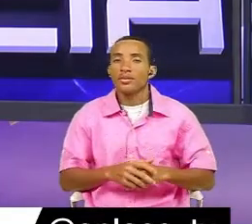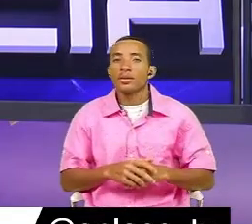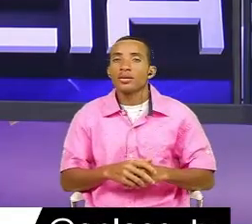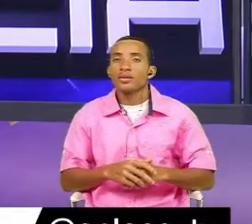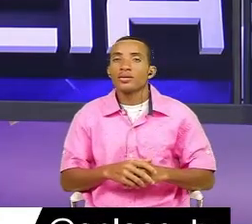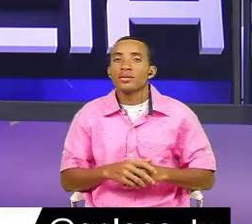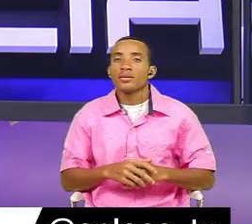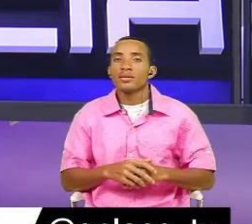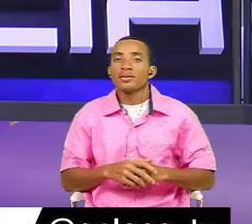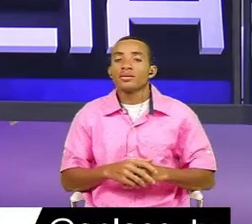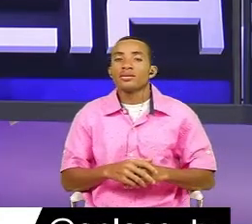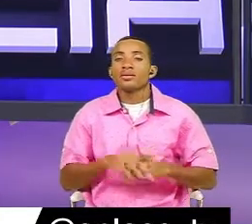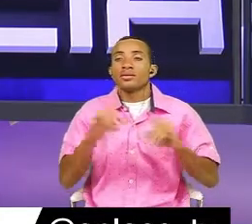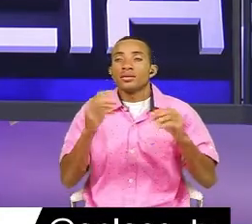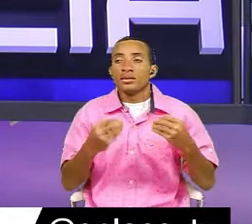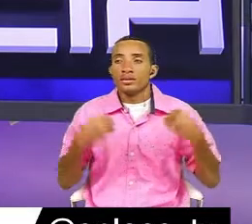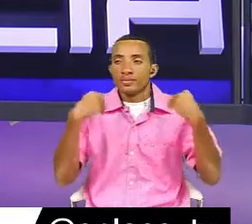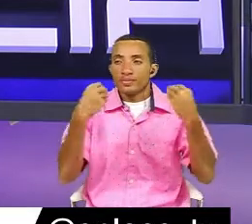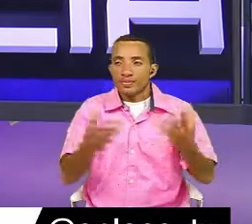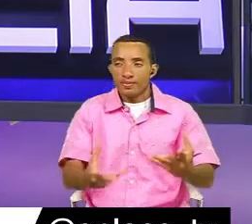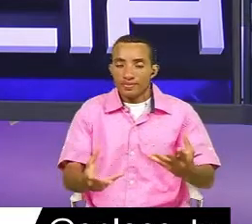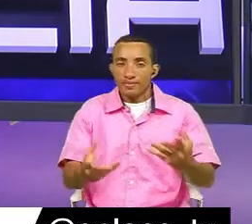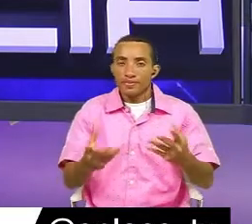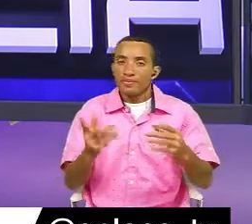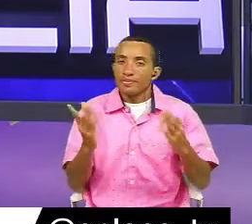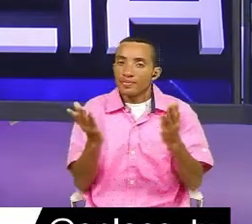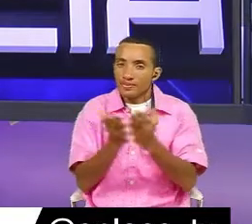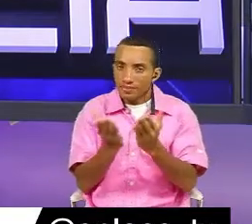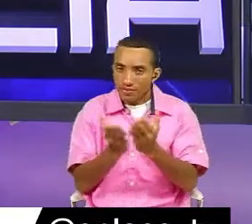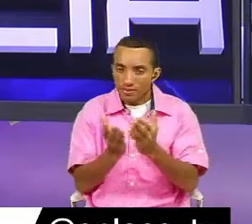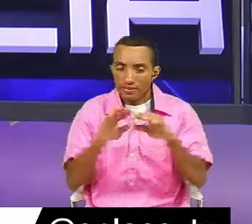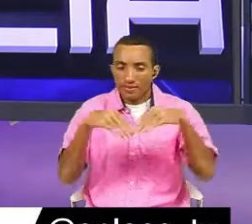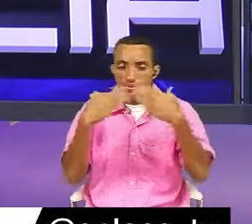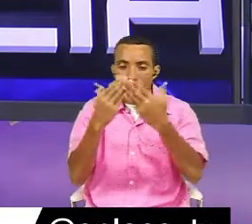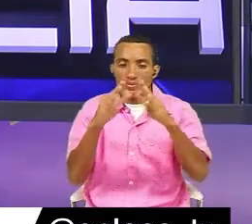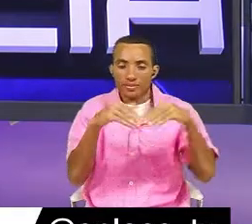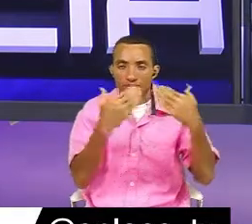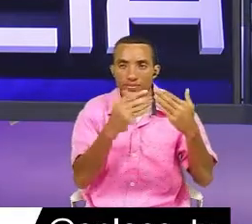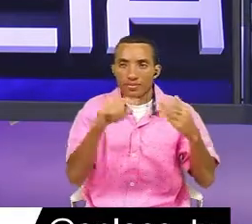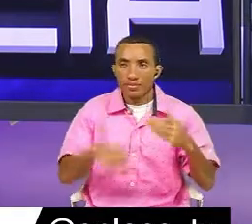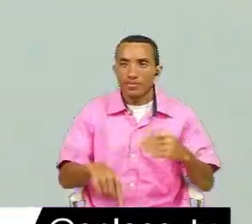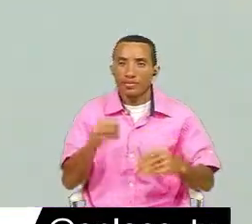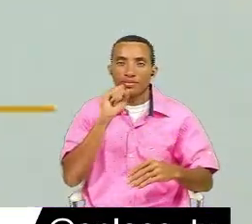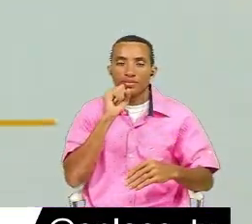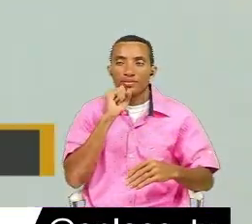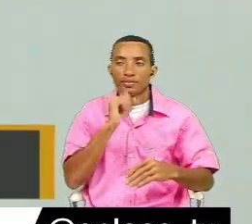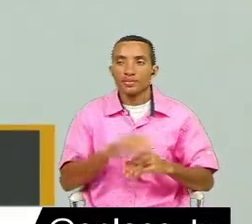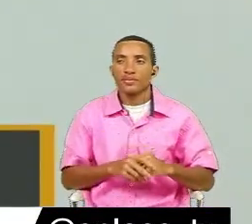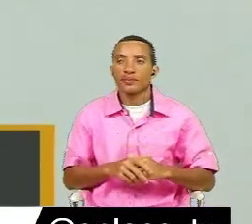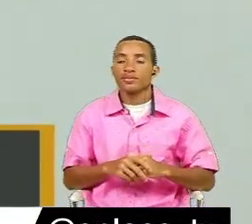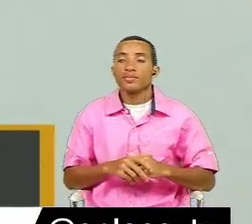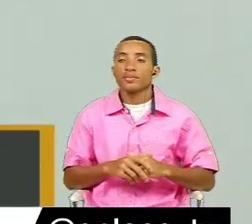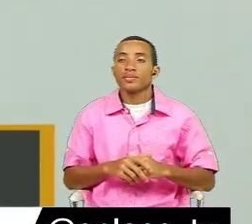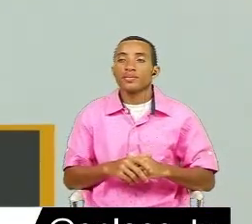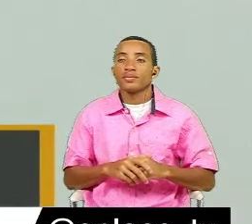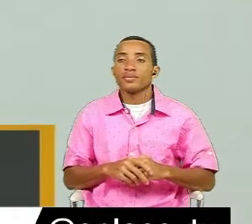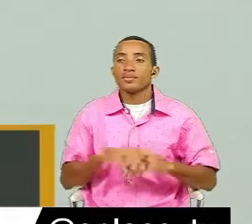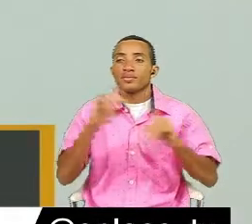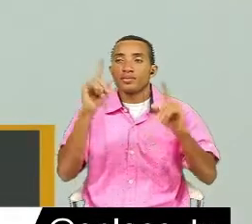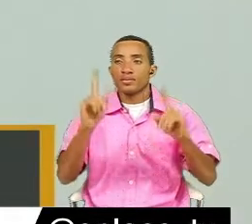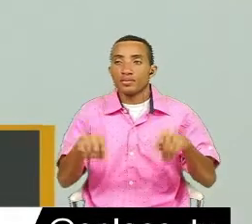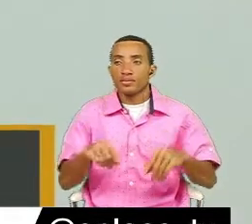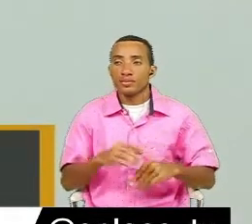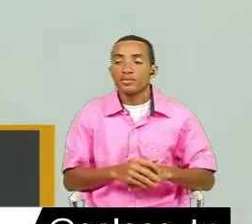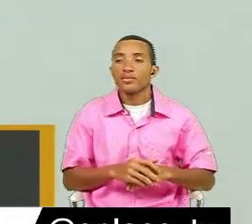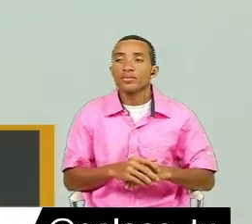baja en ese claustro a instituciones educativas de carácter oficial en el puerto petrolero. En acto especial, la seccional de la Universidad Industrial